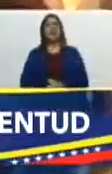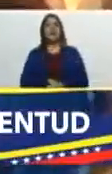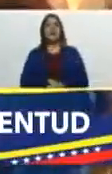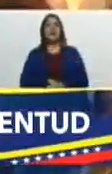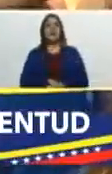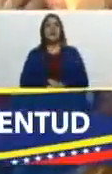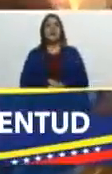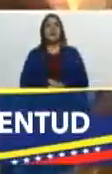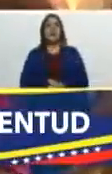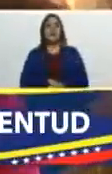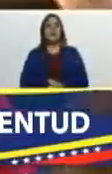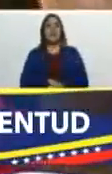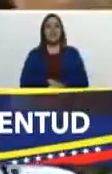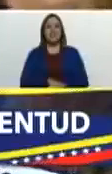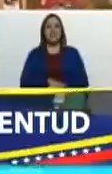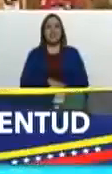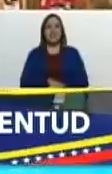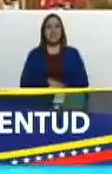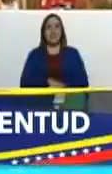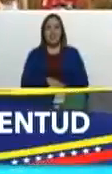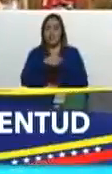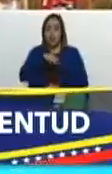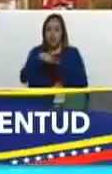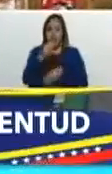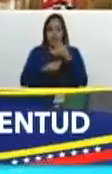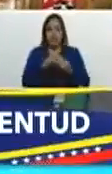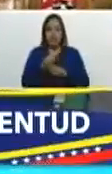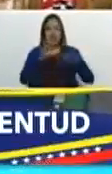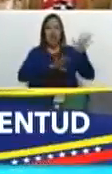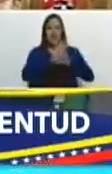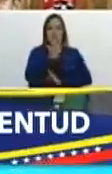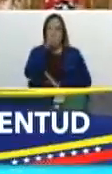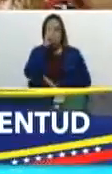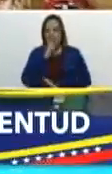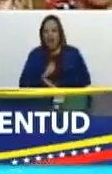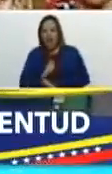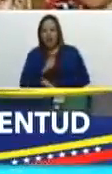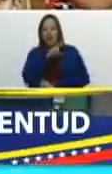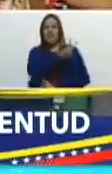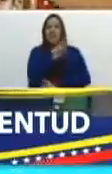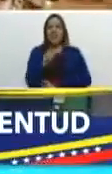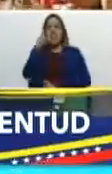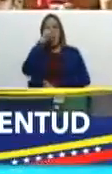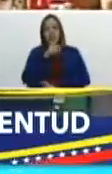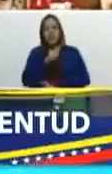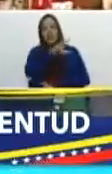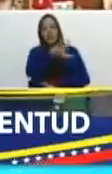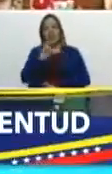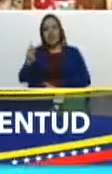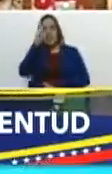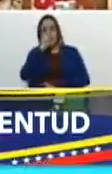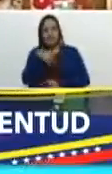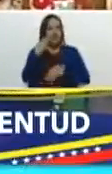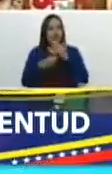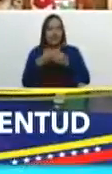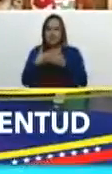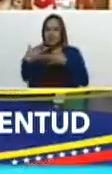Miren, lo que uno hace a esta edad, a los 14 años, a los 20, a los 30, lo hace para toda la